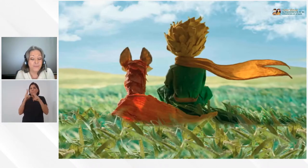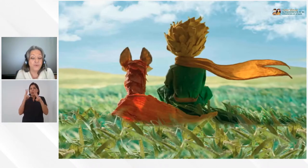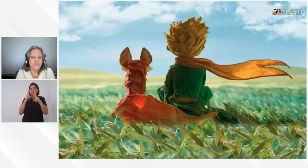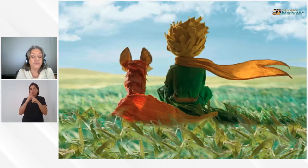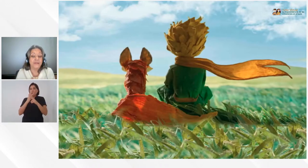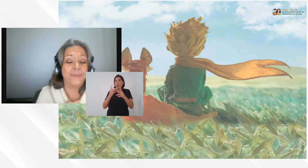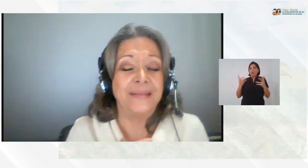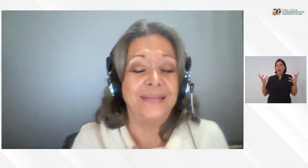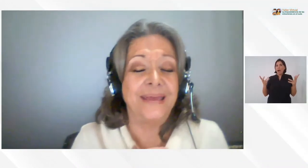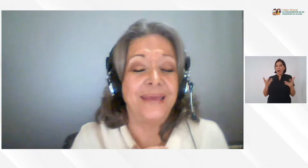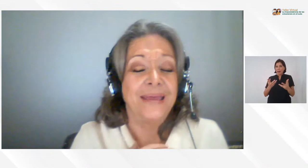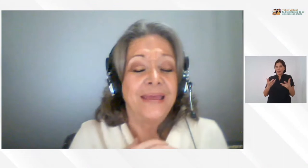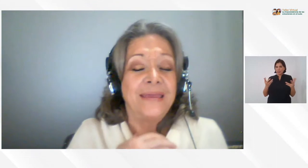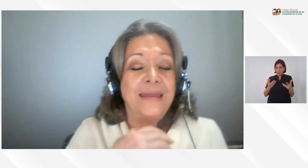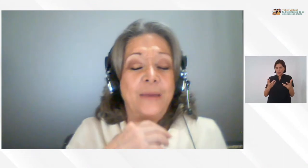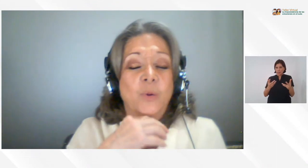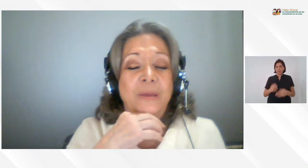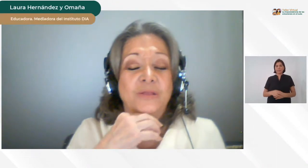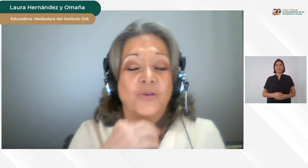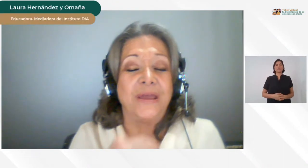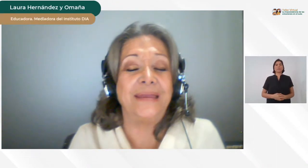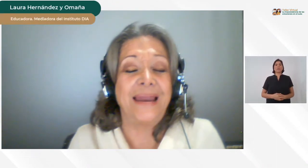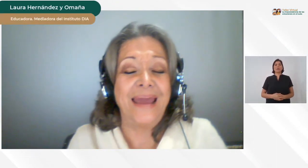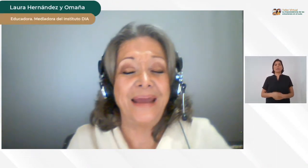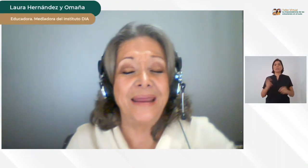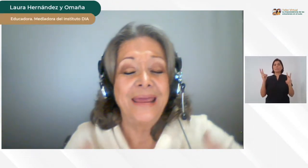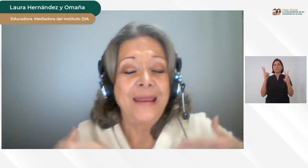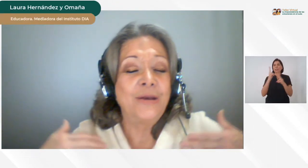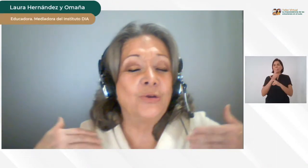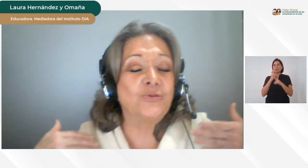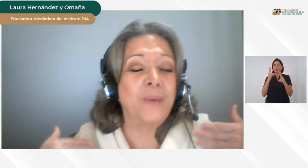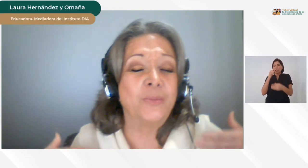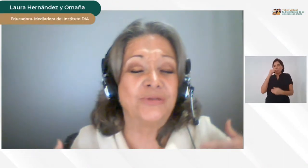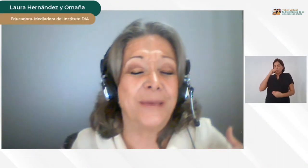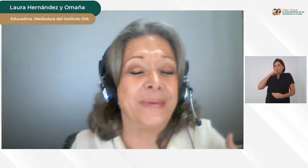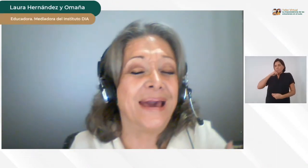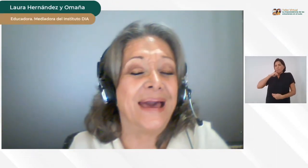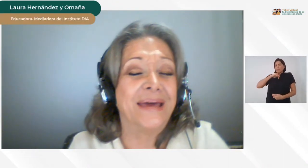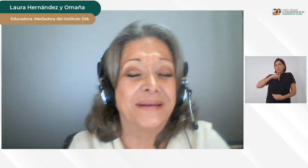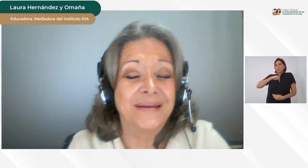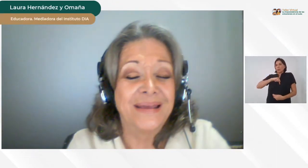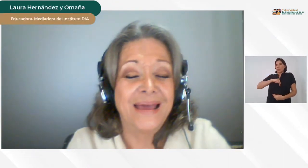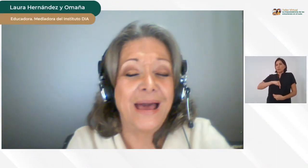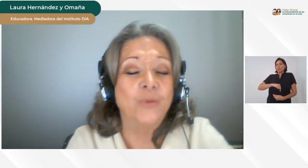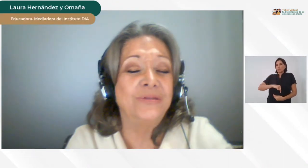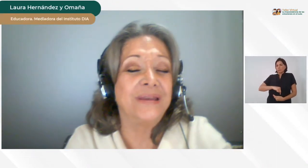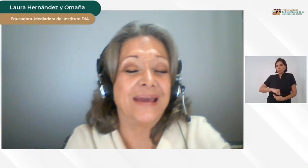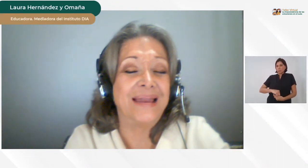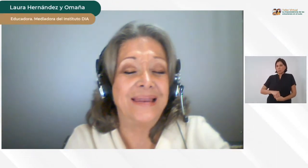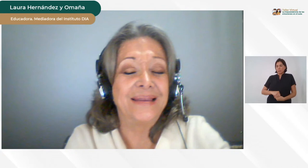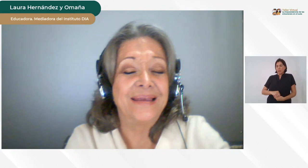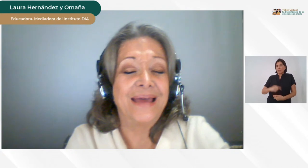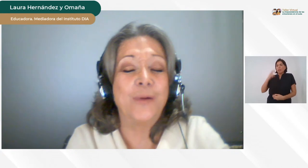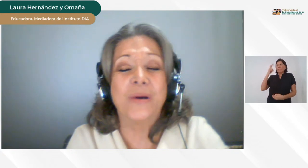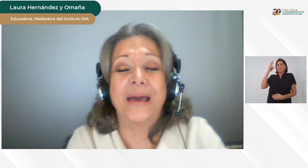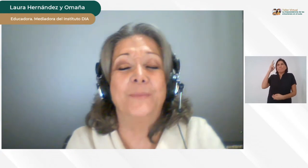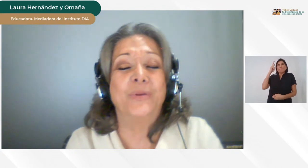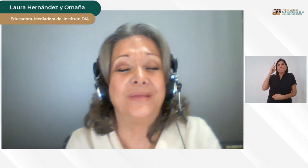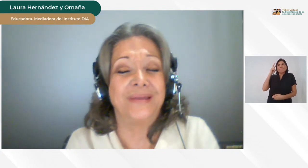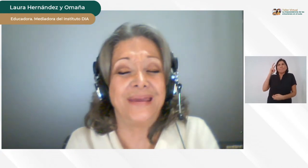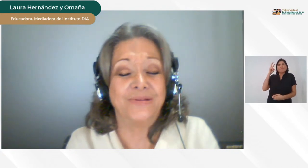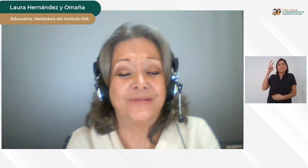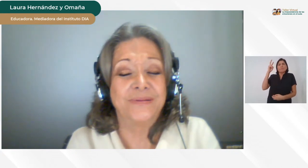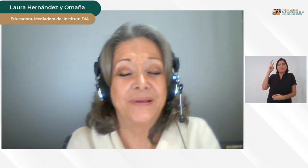respirar profundamente y en el momento de inhalar, nos vamos a viajar a un trigal, a un campo